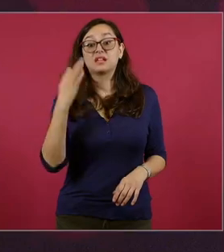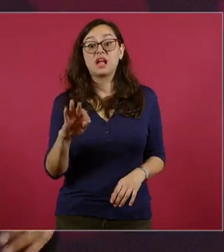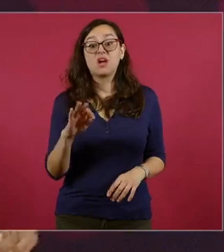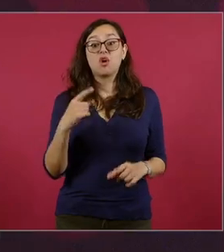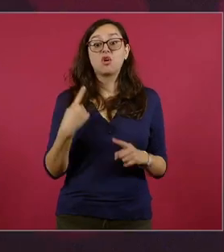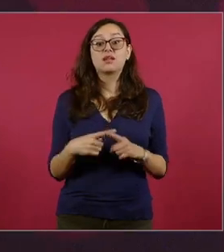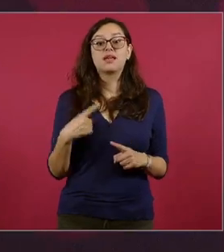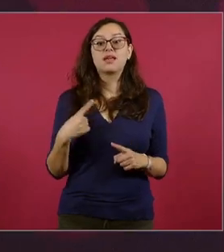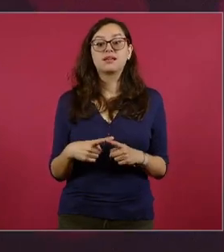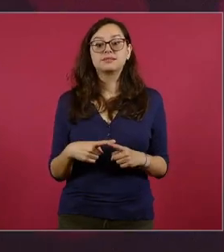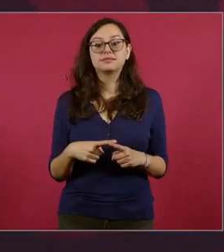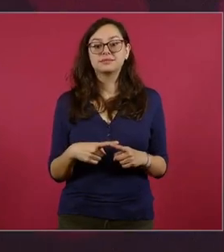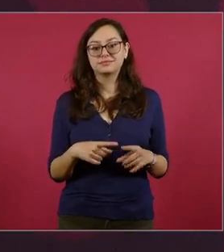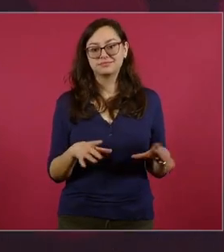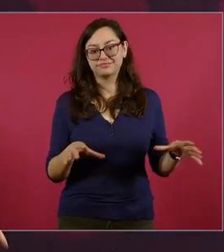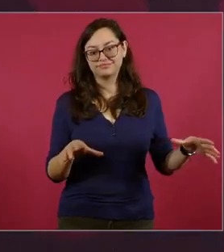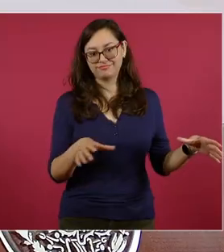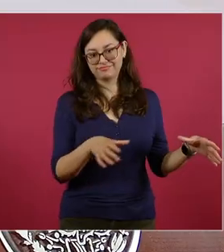los